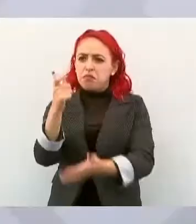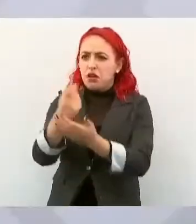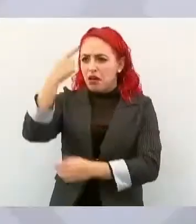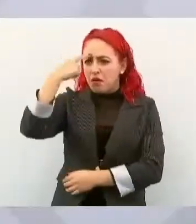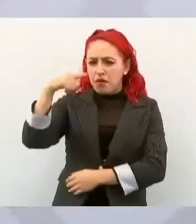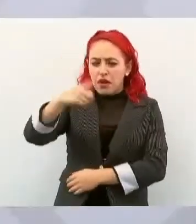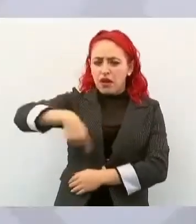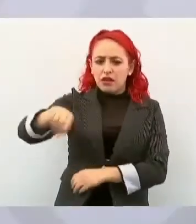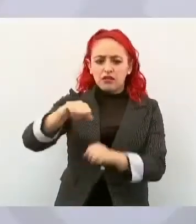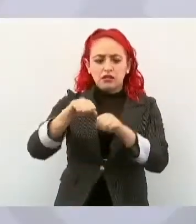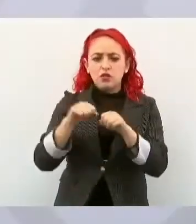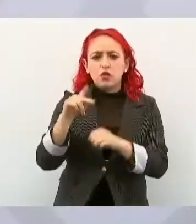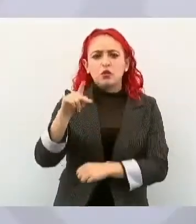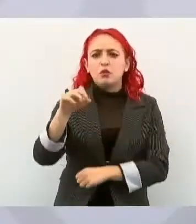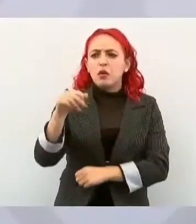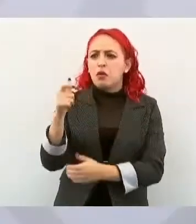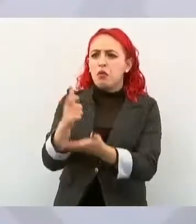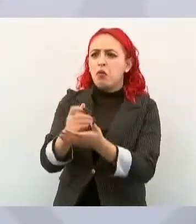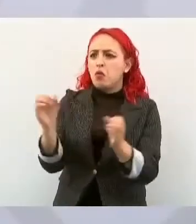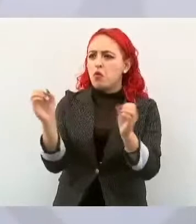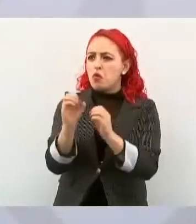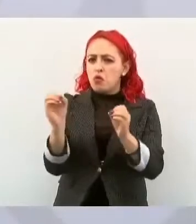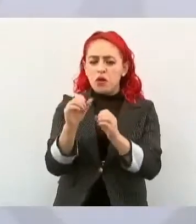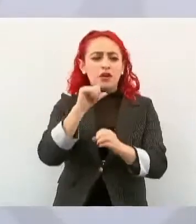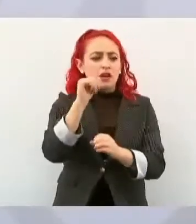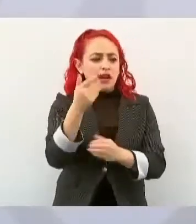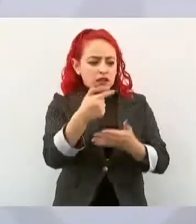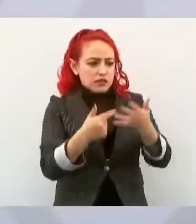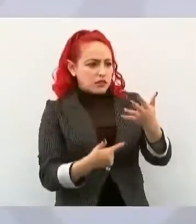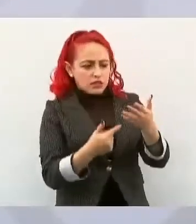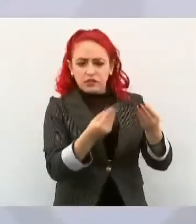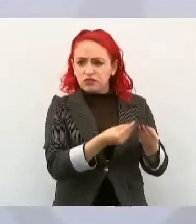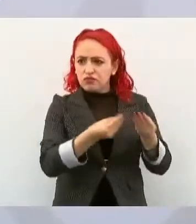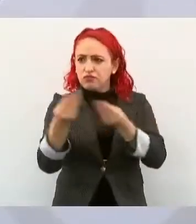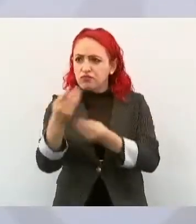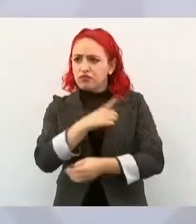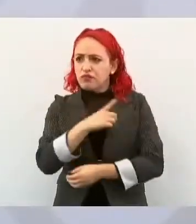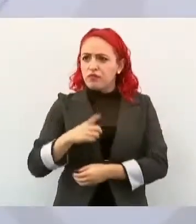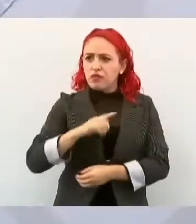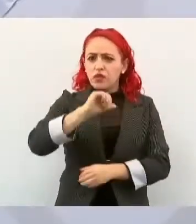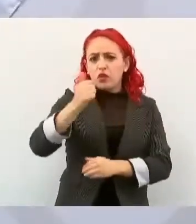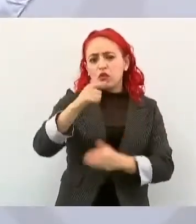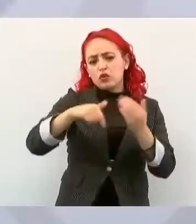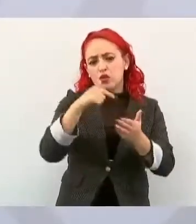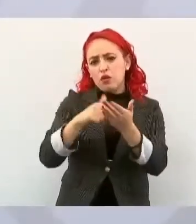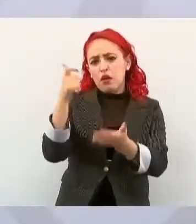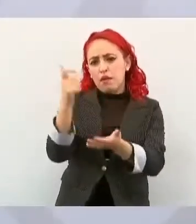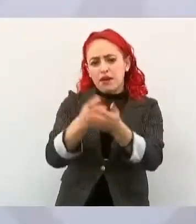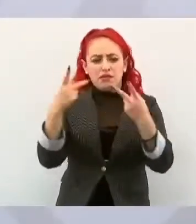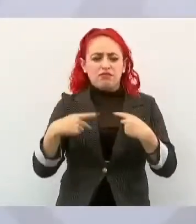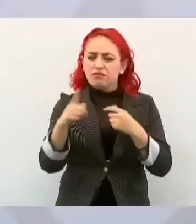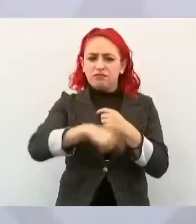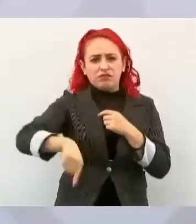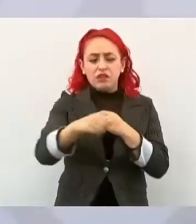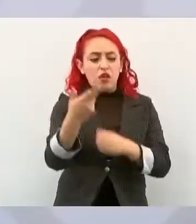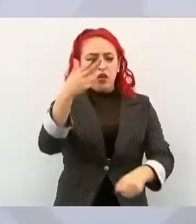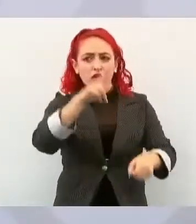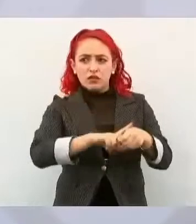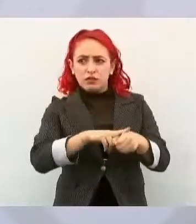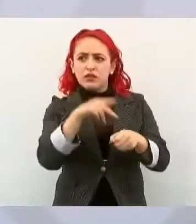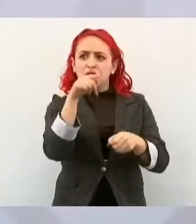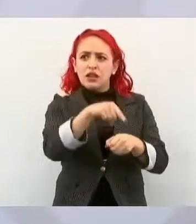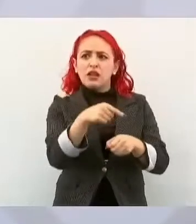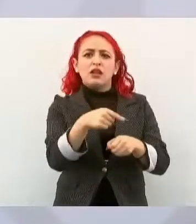para del Seguro Popular, no más servicios que se tienen que mandar a otros lugares con cobro a las personas. Y en este hospital ya empieza a